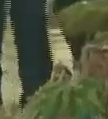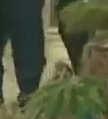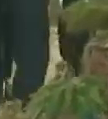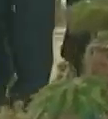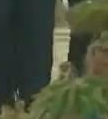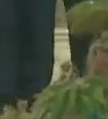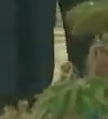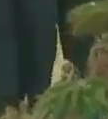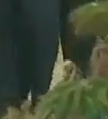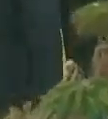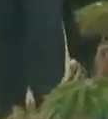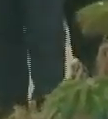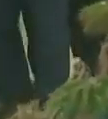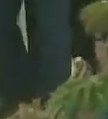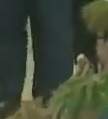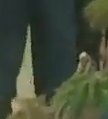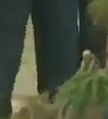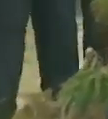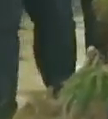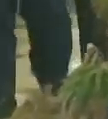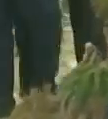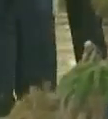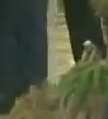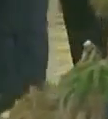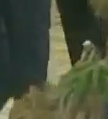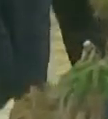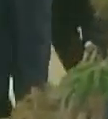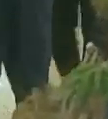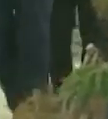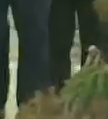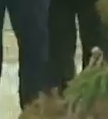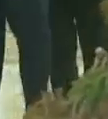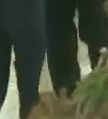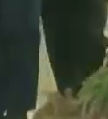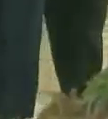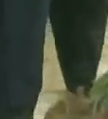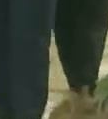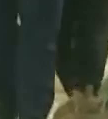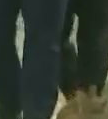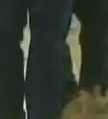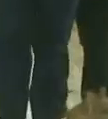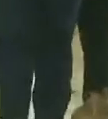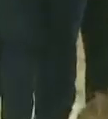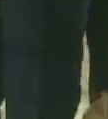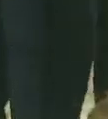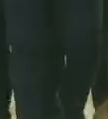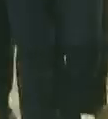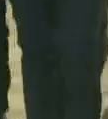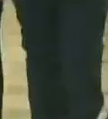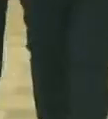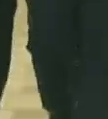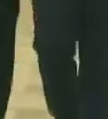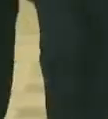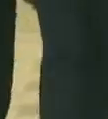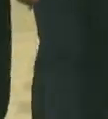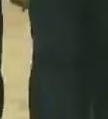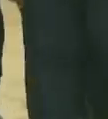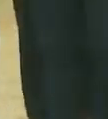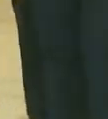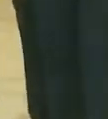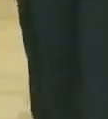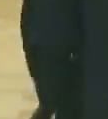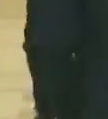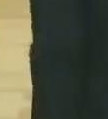la oposición venezolana en nuestro país. Tienen esta imagen, los acompaña el presidente de la Asamblea Nacional, el